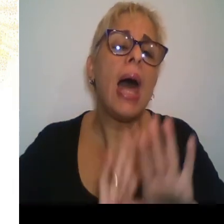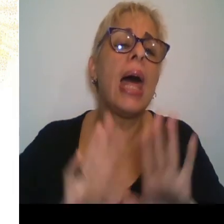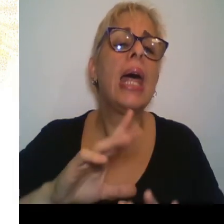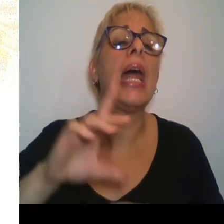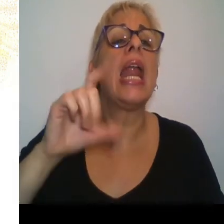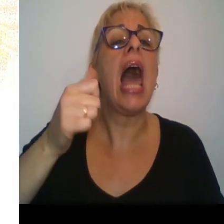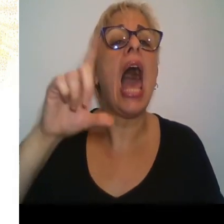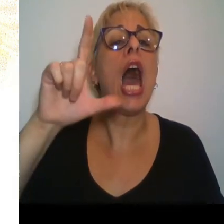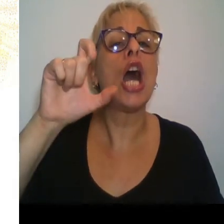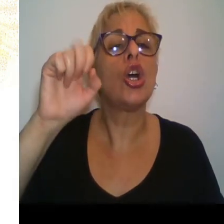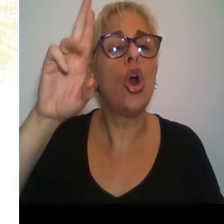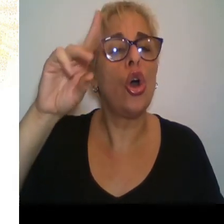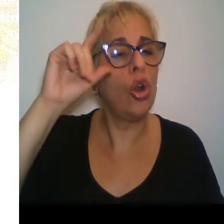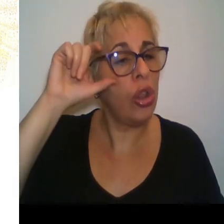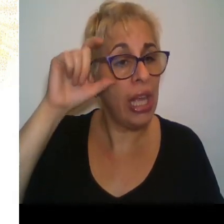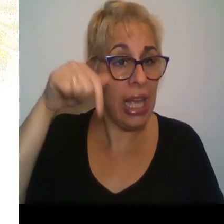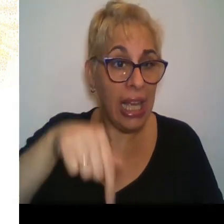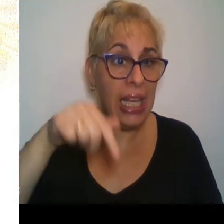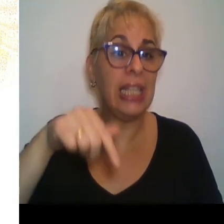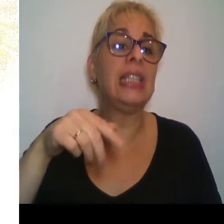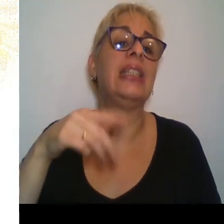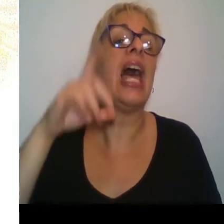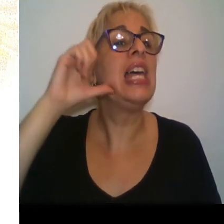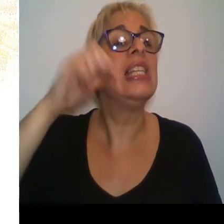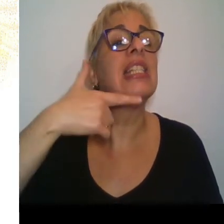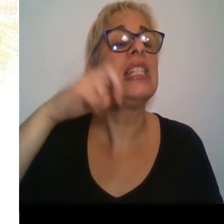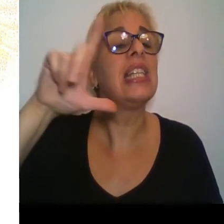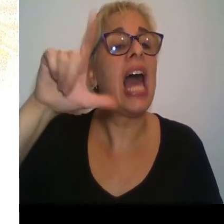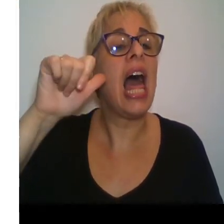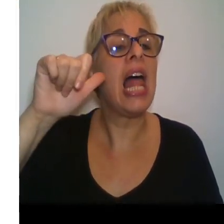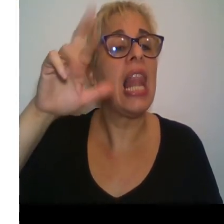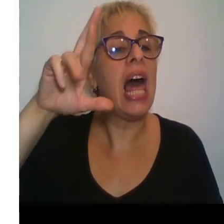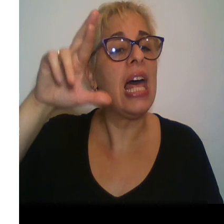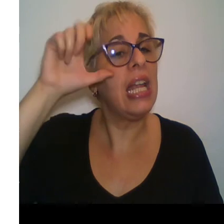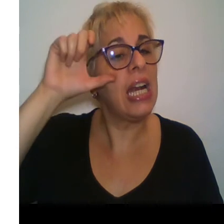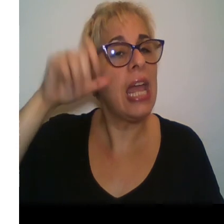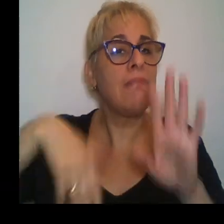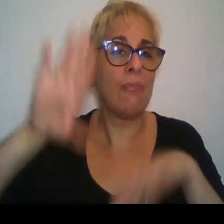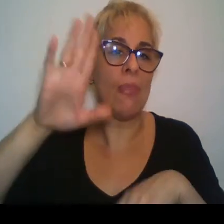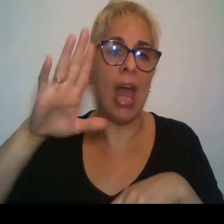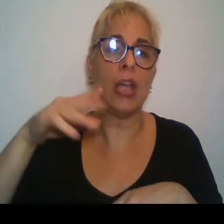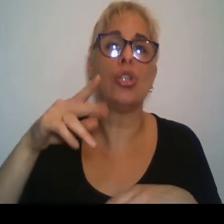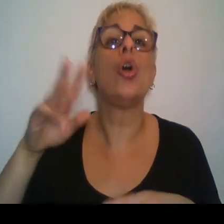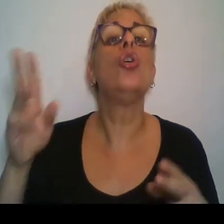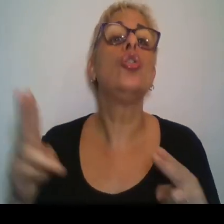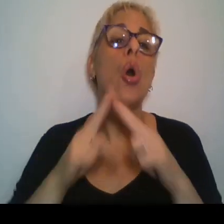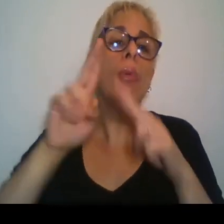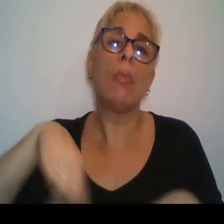la escala de Re mayor y nos vemos en el próximo video. Muchas gracias.